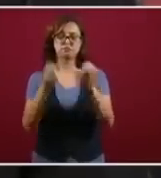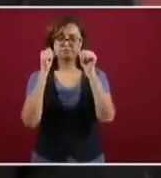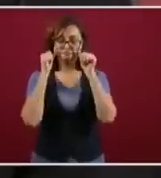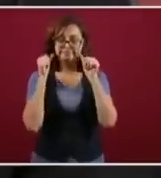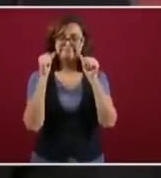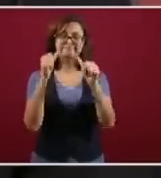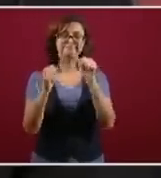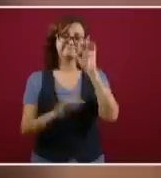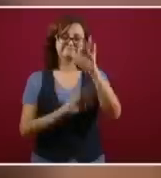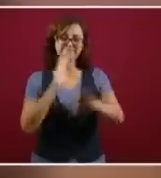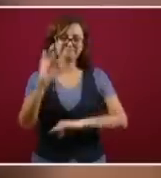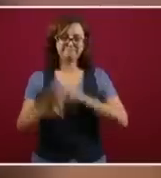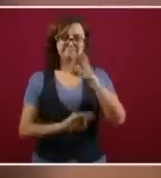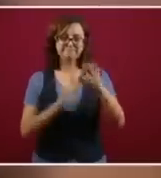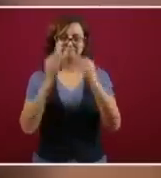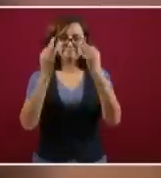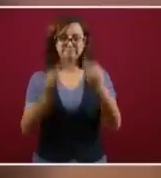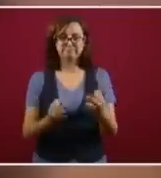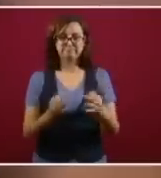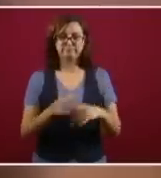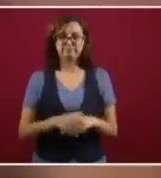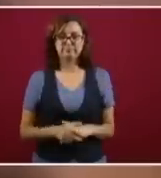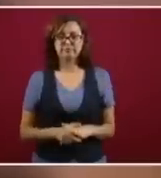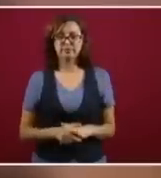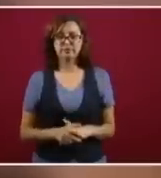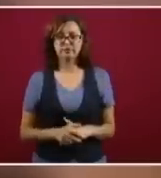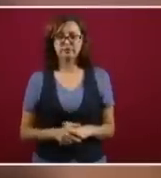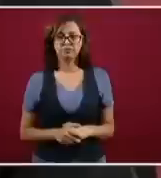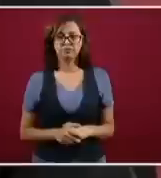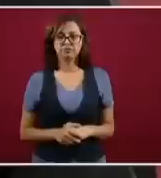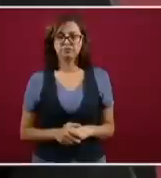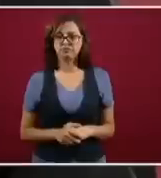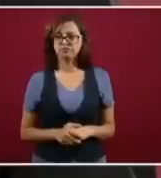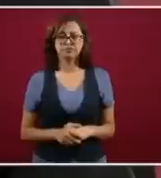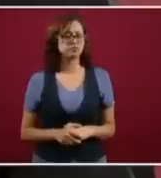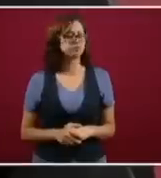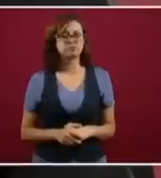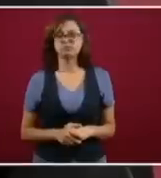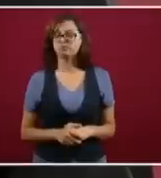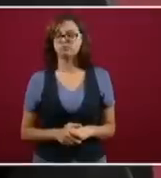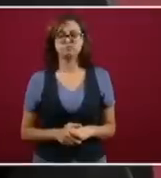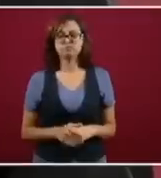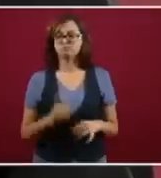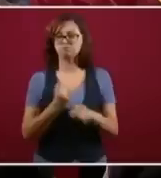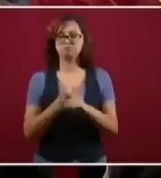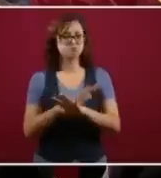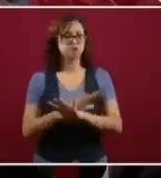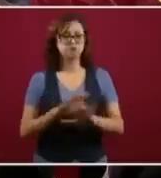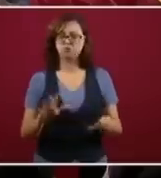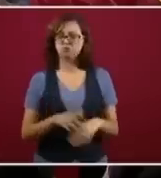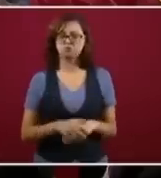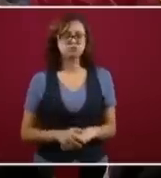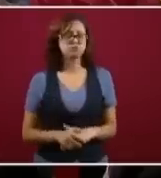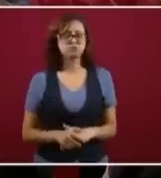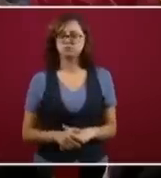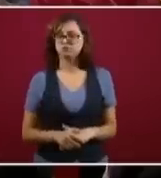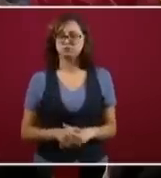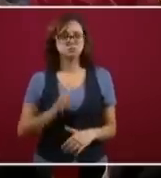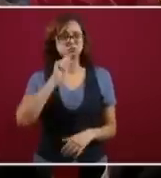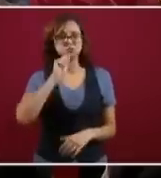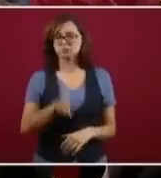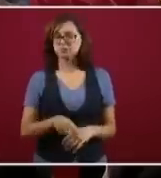atención a los migrantes. No, no, la información que tengo es que no.